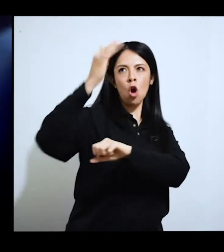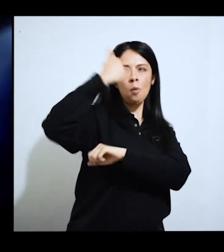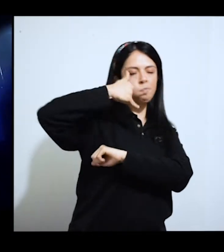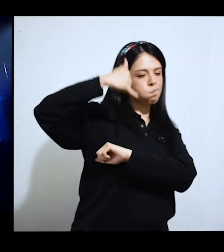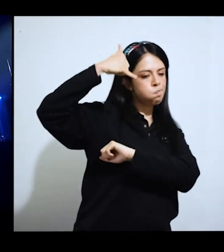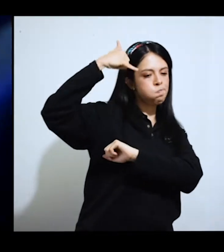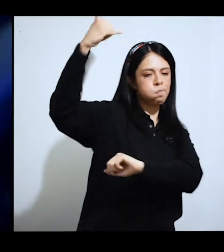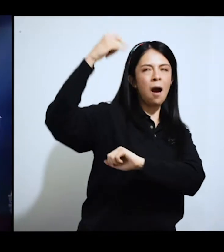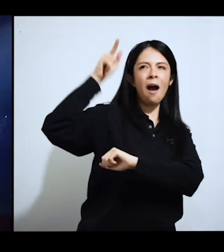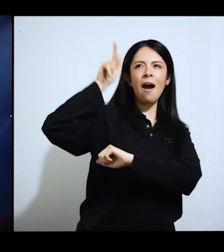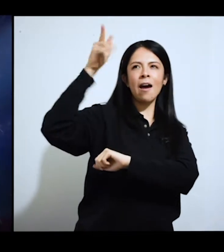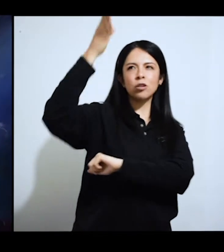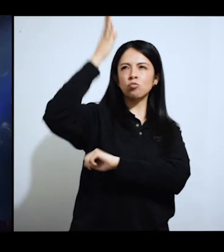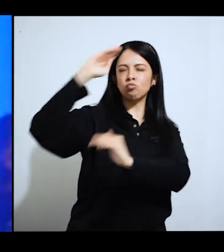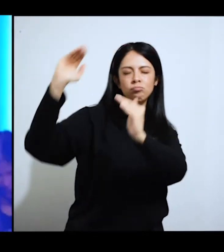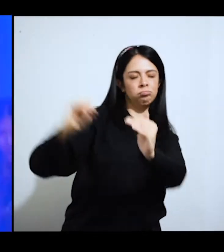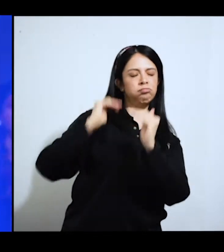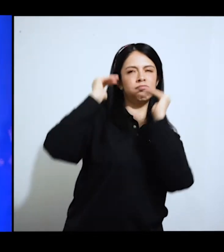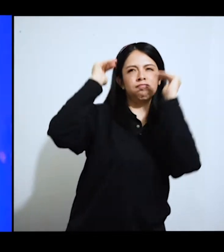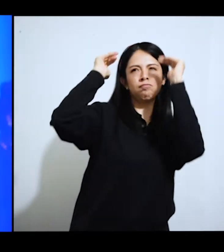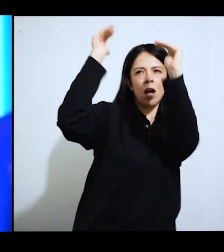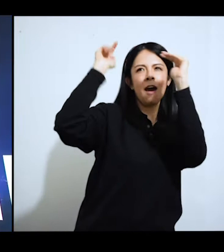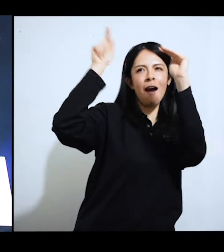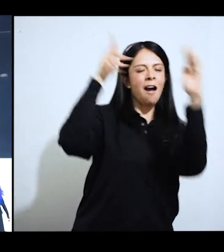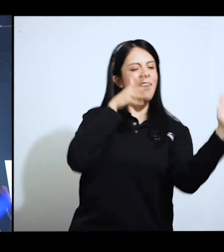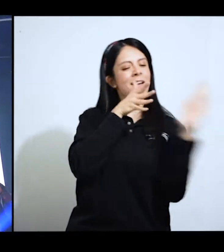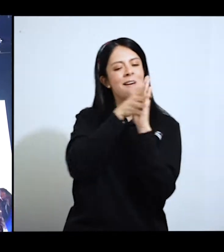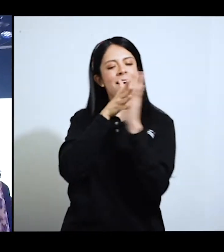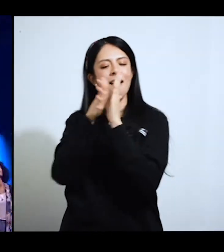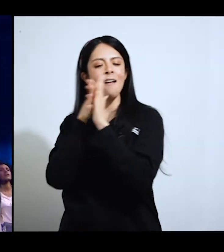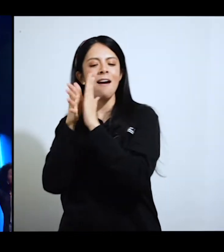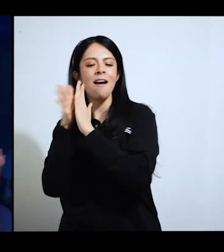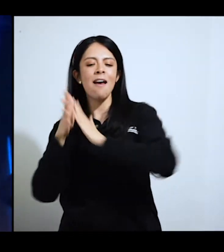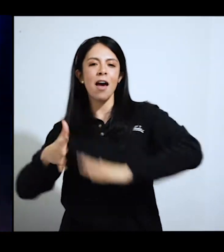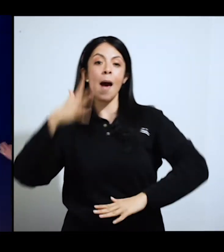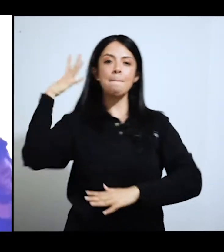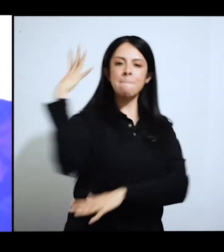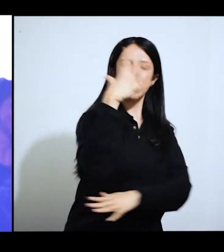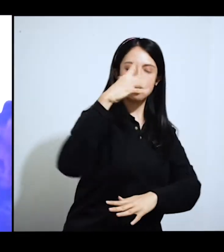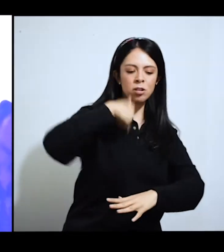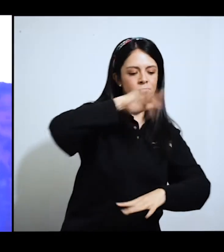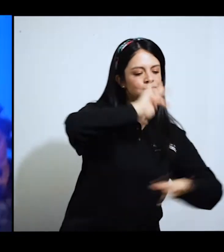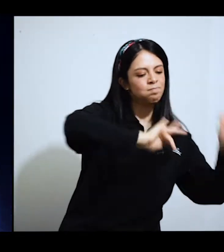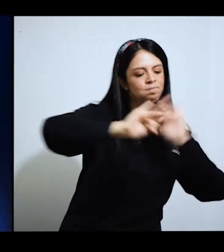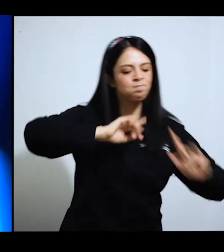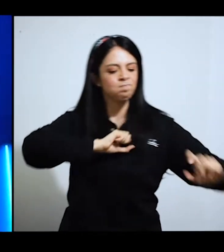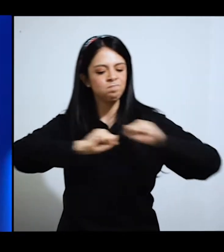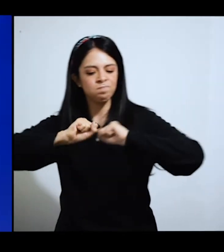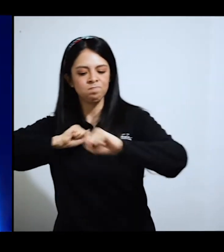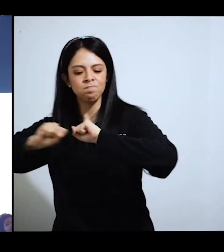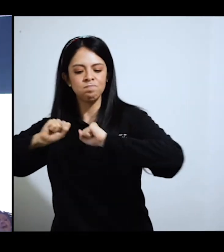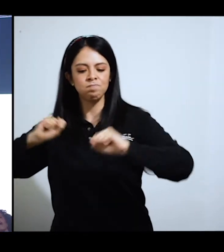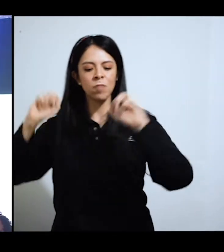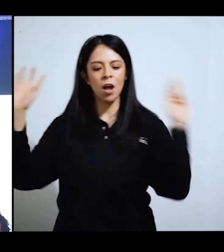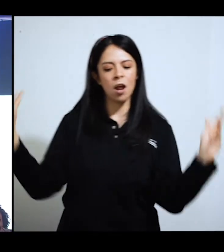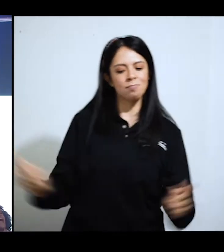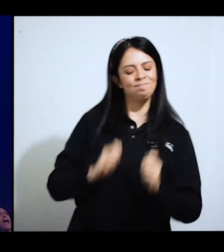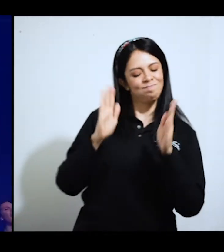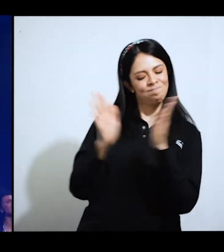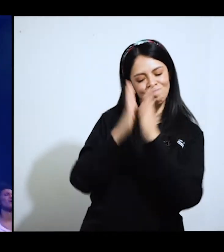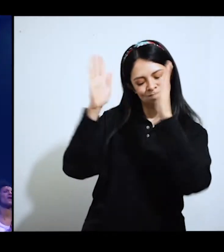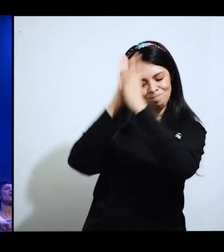el nuestro, ni en el cielo ni en la tierra. Porque con su boca el Señor proclama, con su mano lo hace.